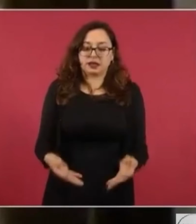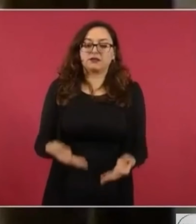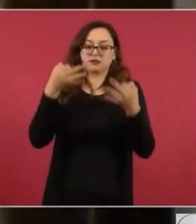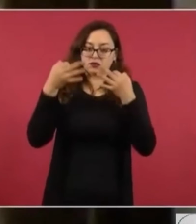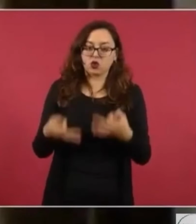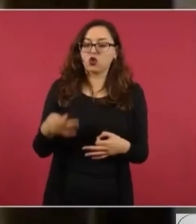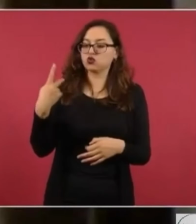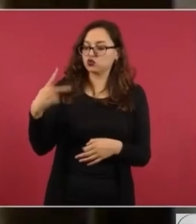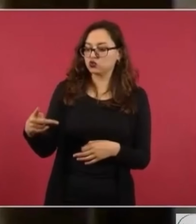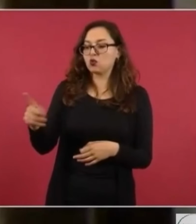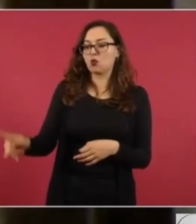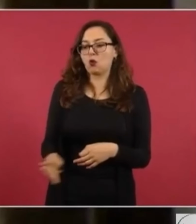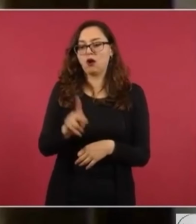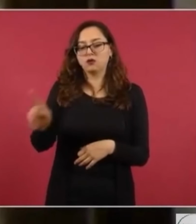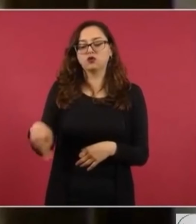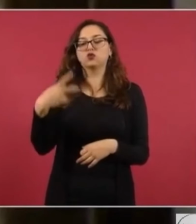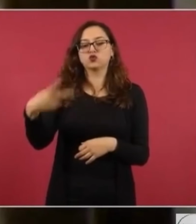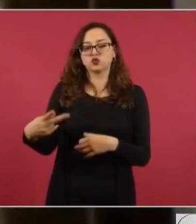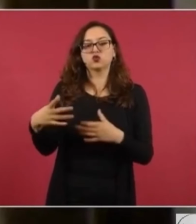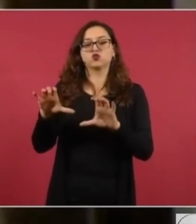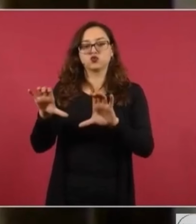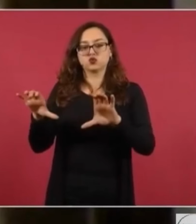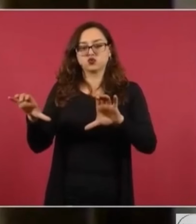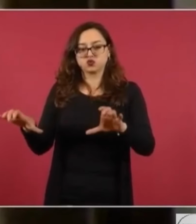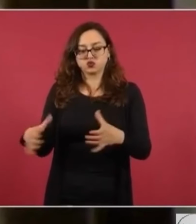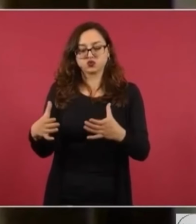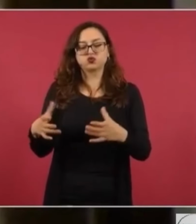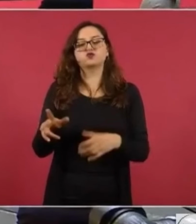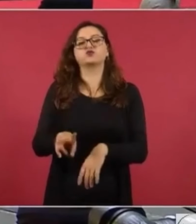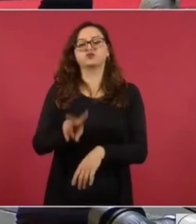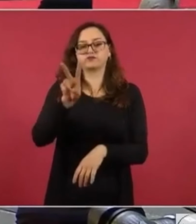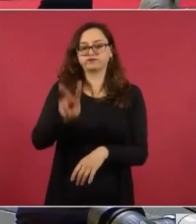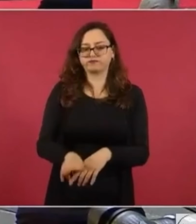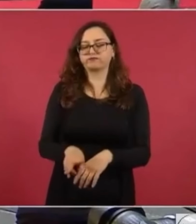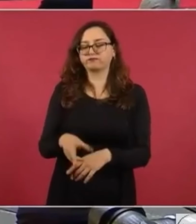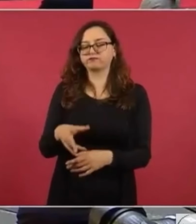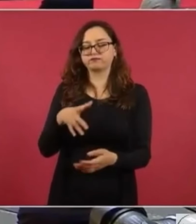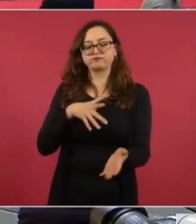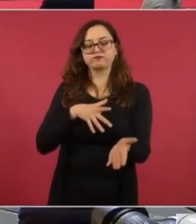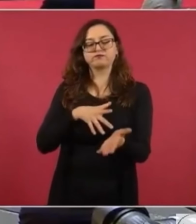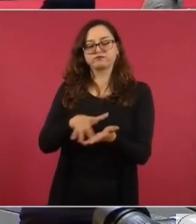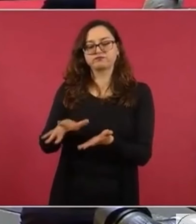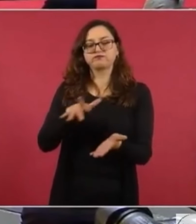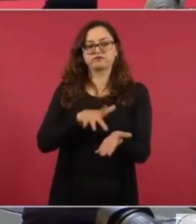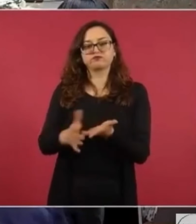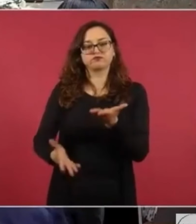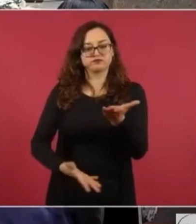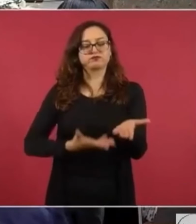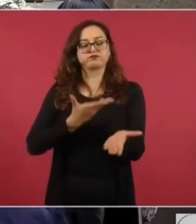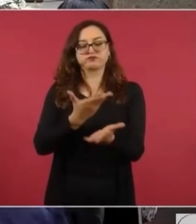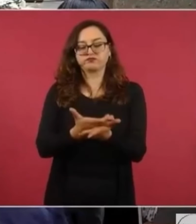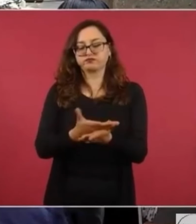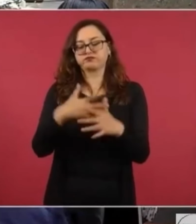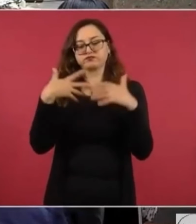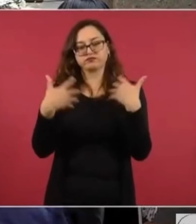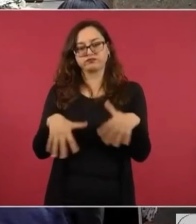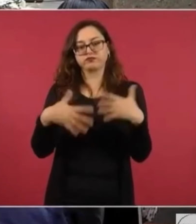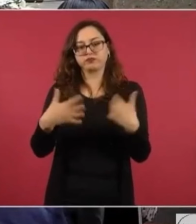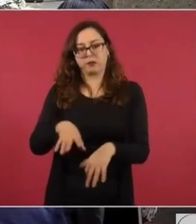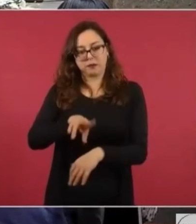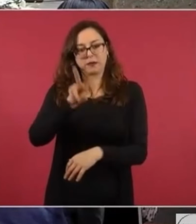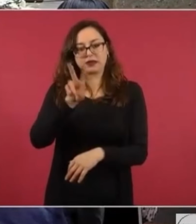de sus comunidades que le dan un fundamento de legitimidad a esta virtuosa y profundamente